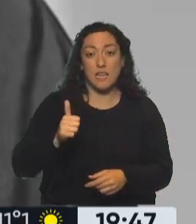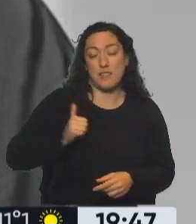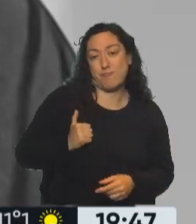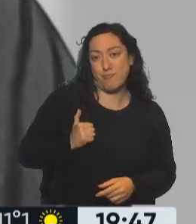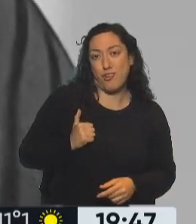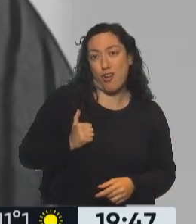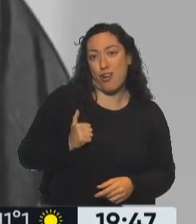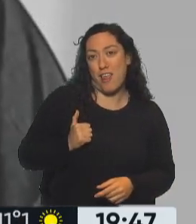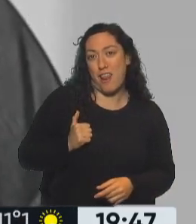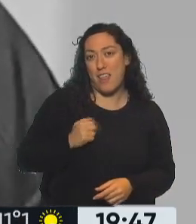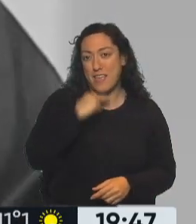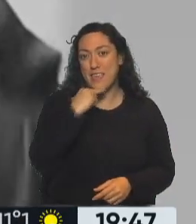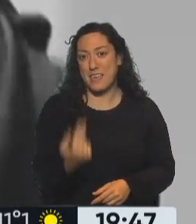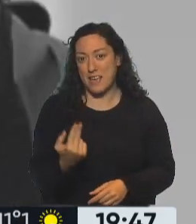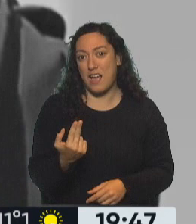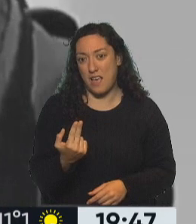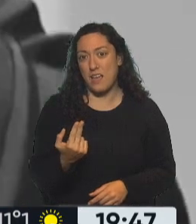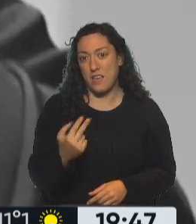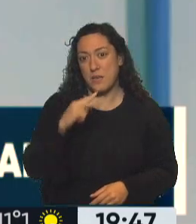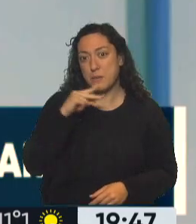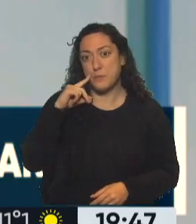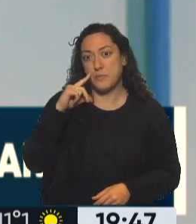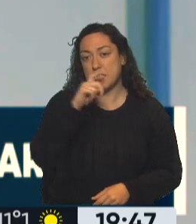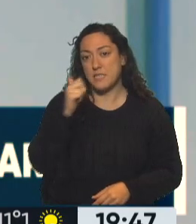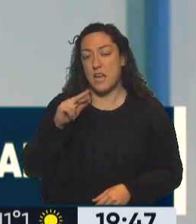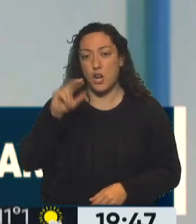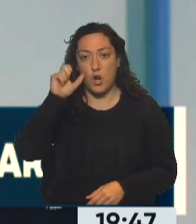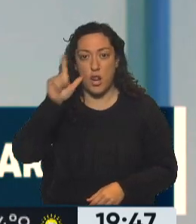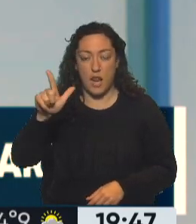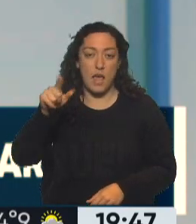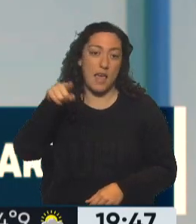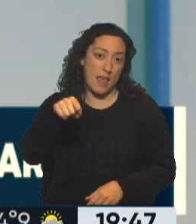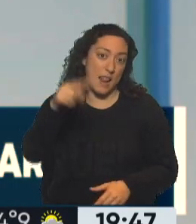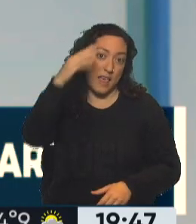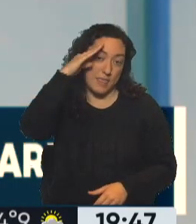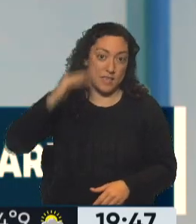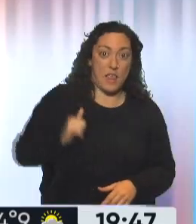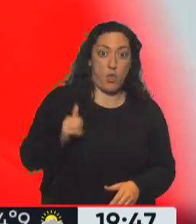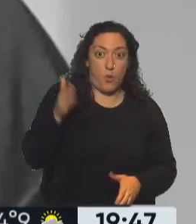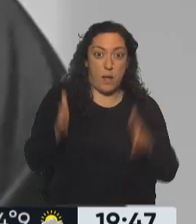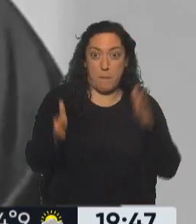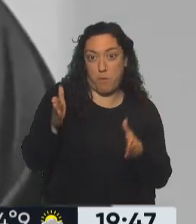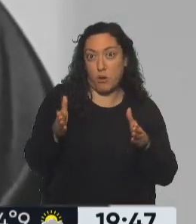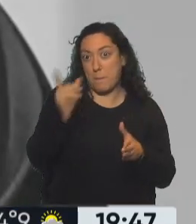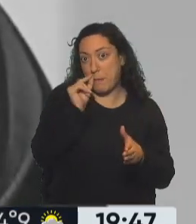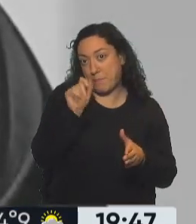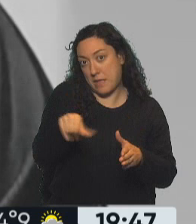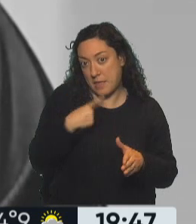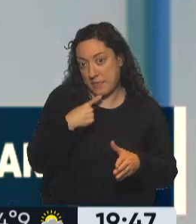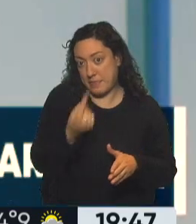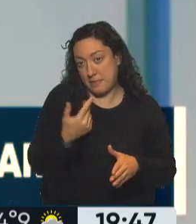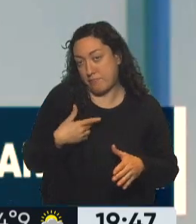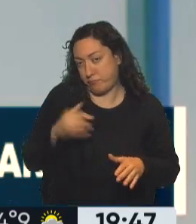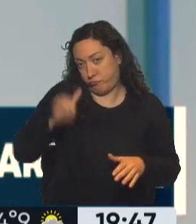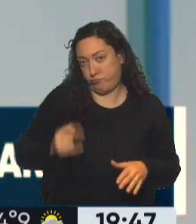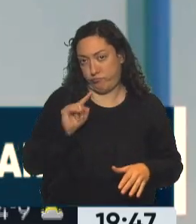teniente coronel, Eduardo Marcelo Villarroel, actuó durante los años de la dictadura. Y él se jactaba de esto, ¿no?